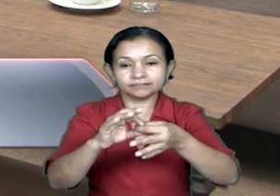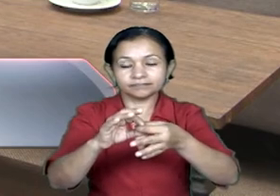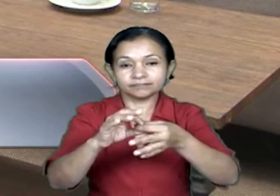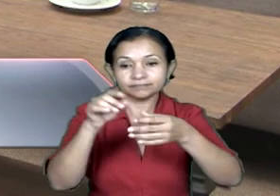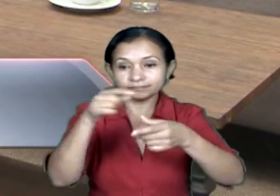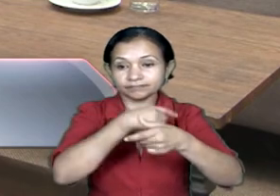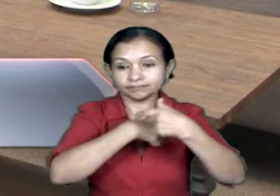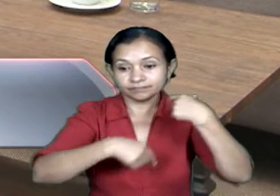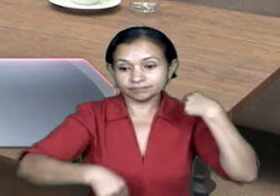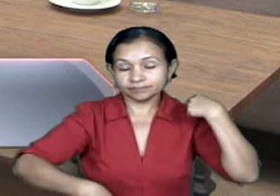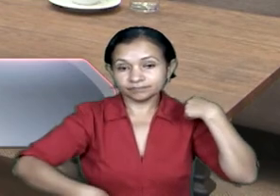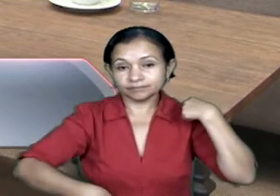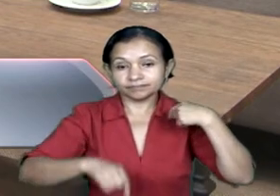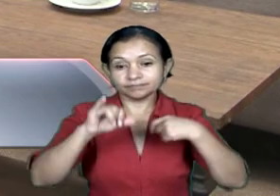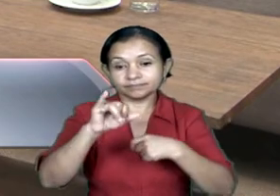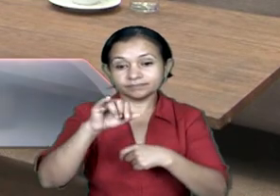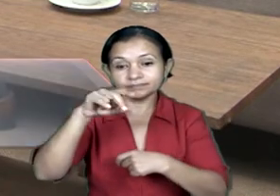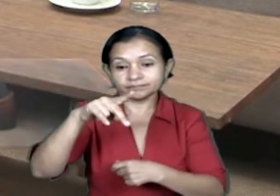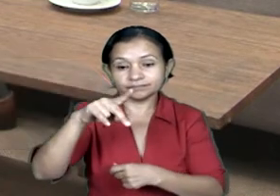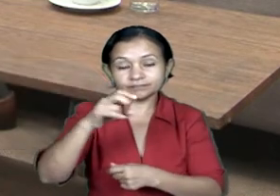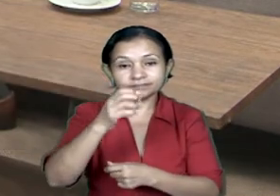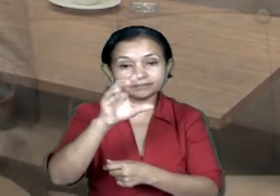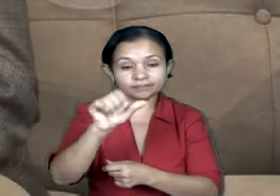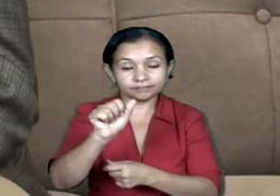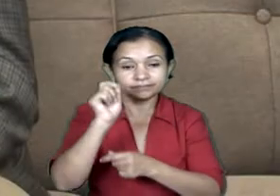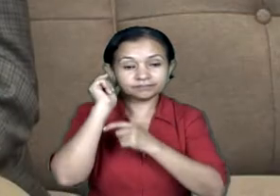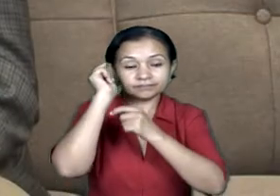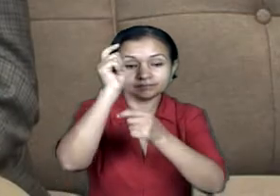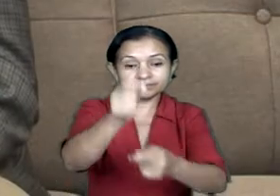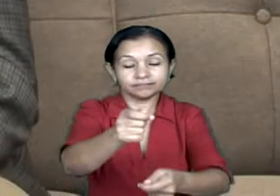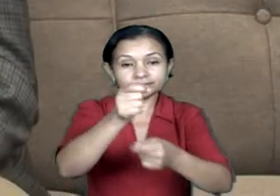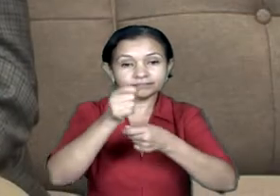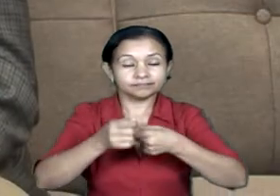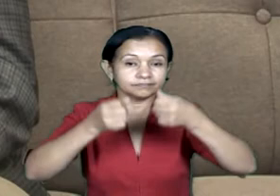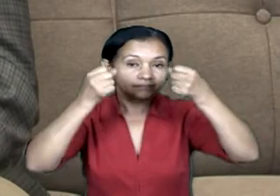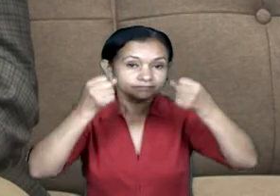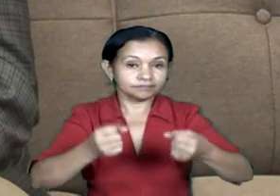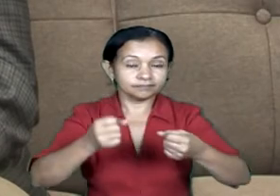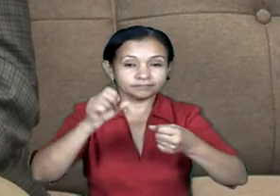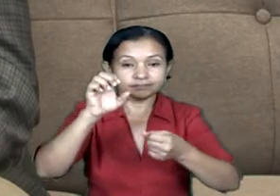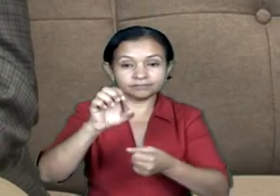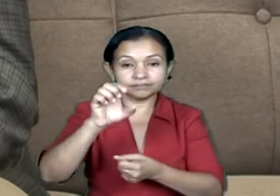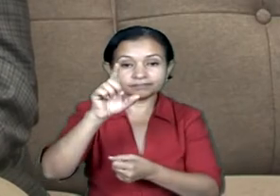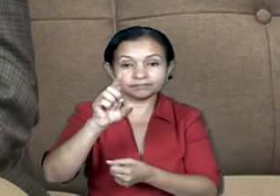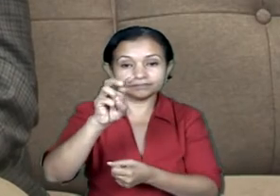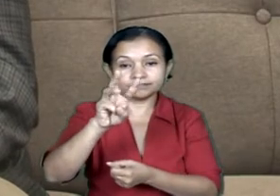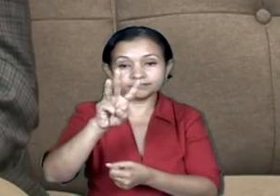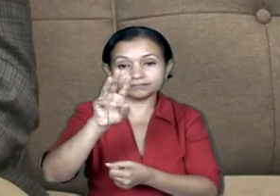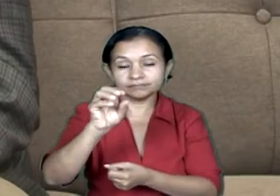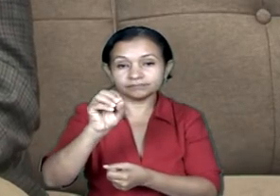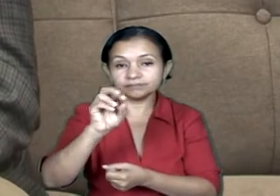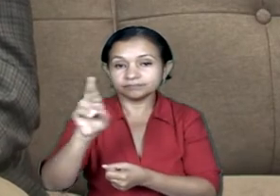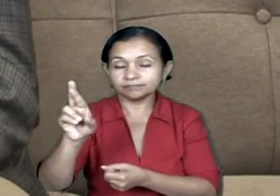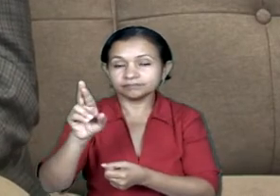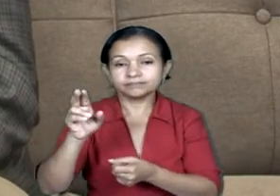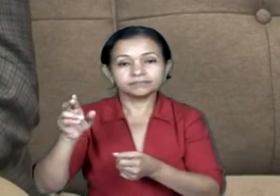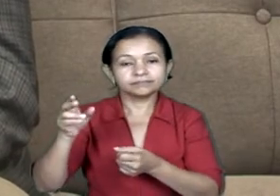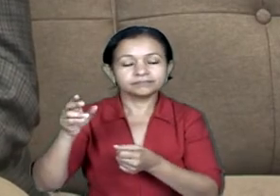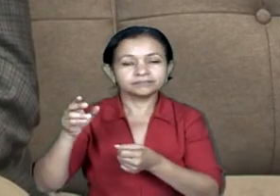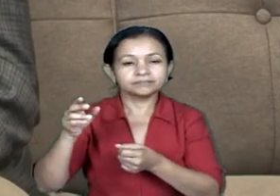con el presidente, ¿no?, de Impesta, el ingeniero Edward Jackson. Viajamos